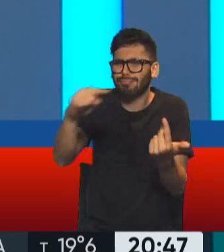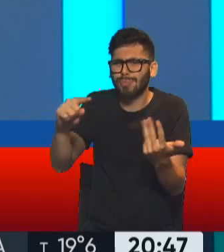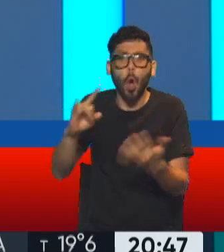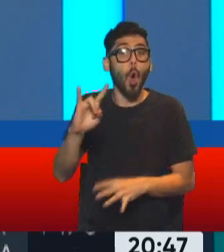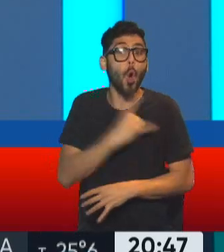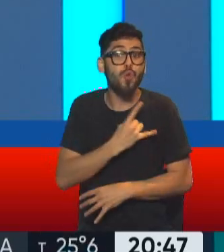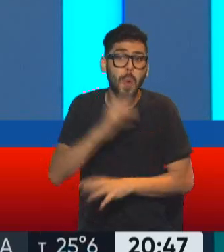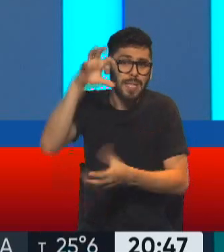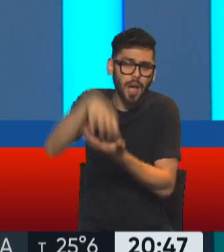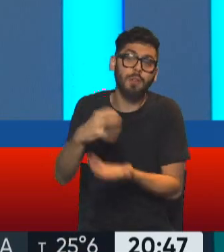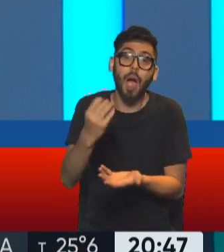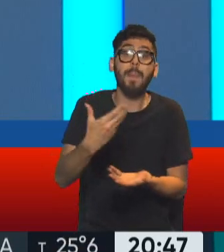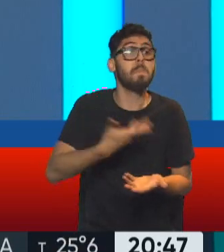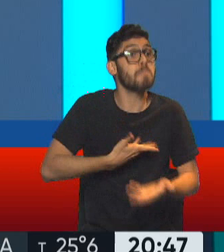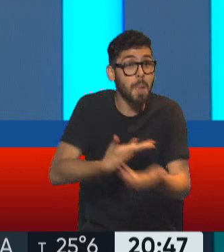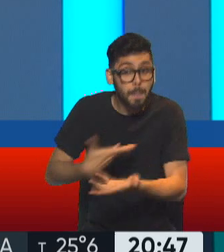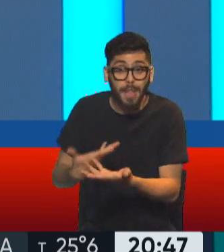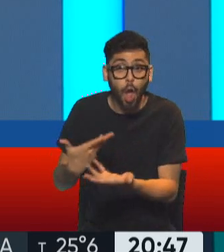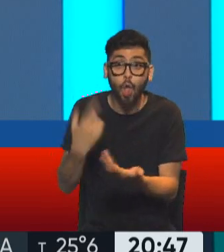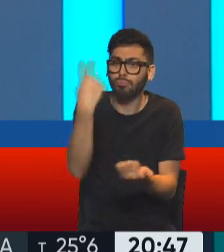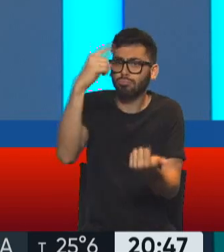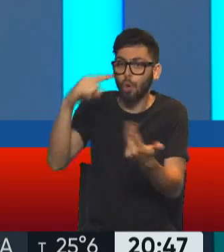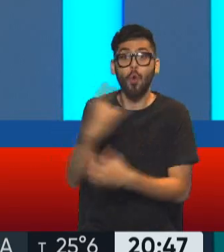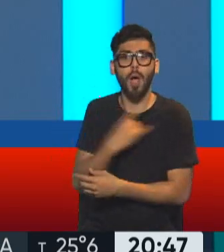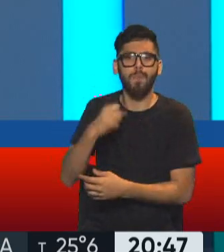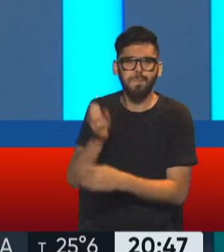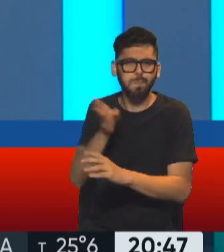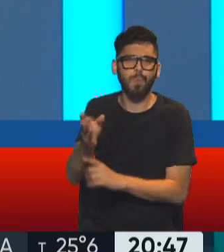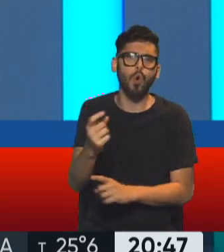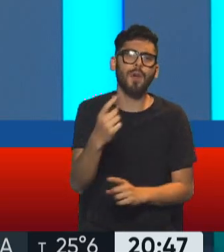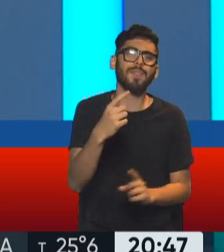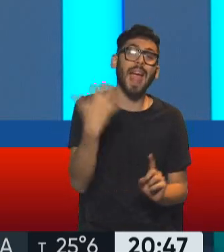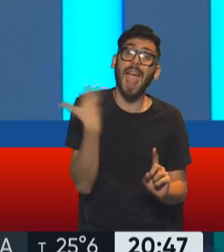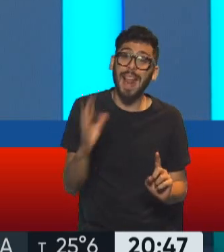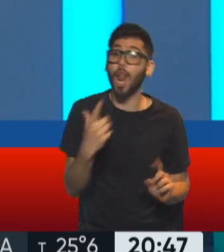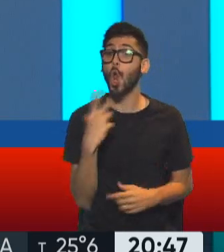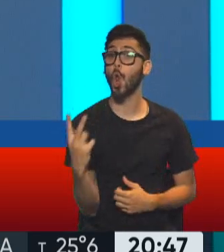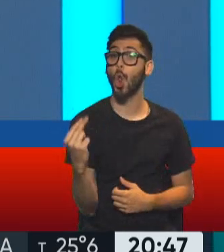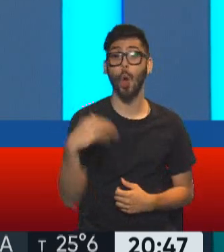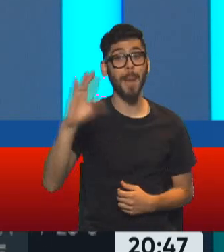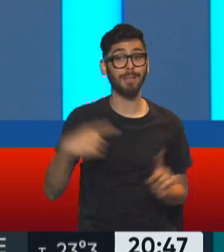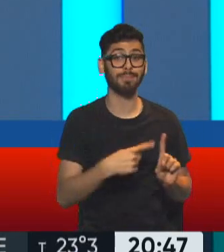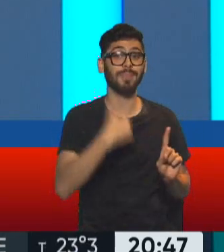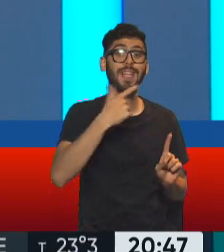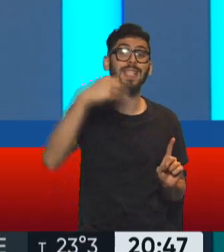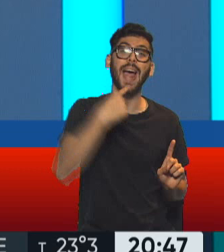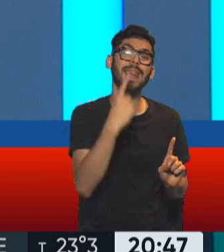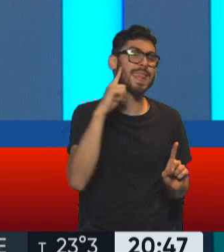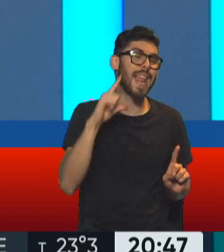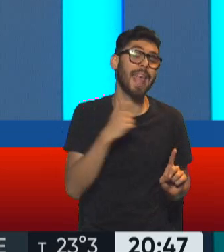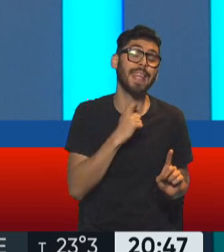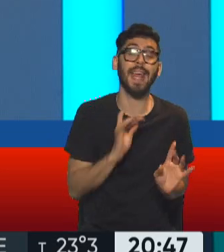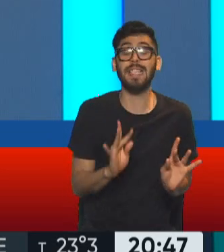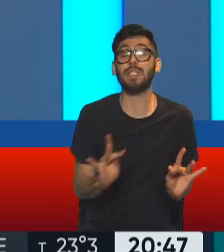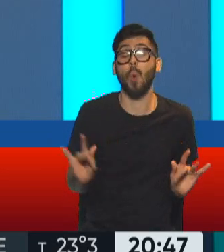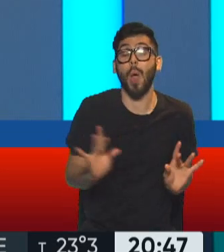han invitado a participar en el marco de la universidad, he dicho que sí. El que dice que no habitualmente es Santilli. Que quiere algodones, ¿no? Para poder